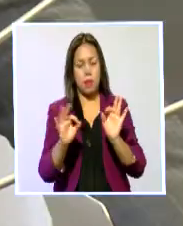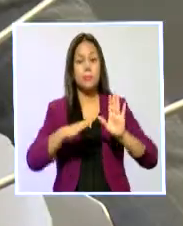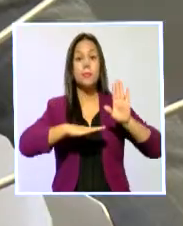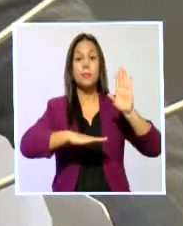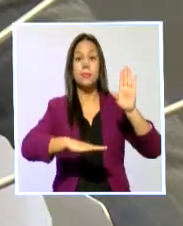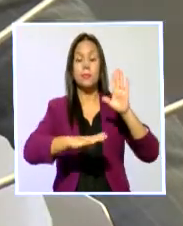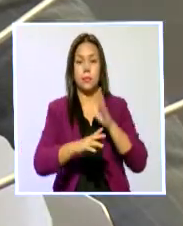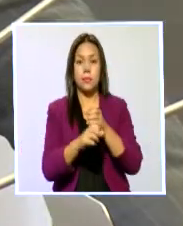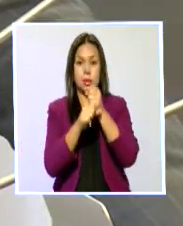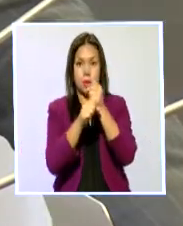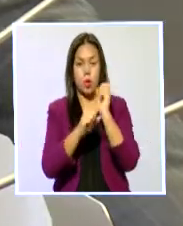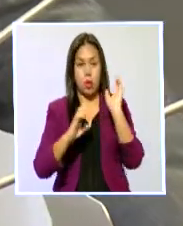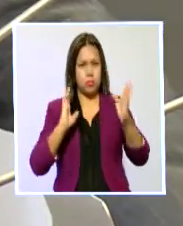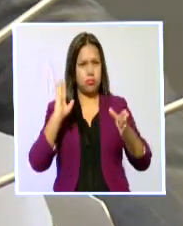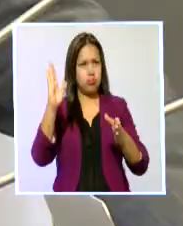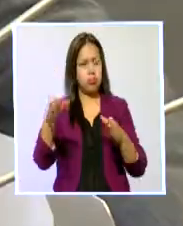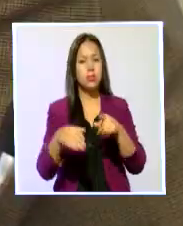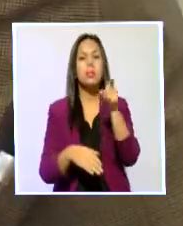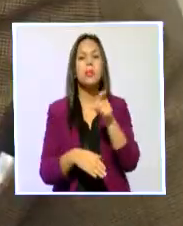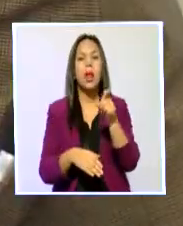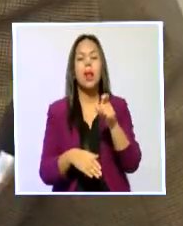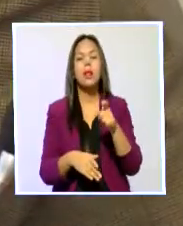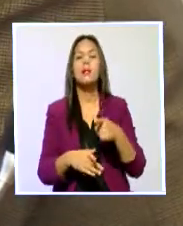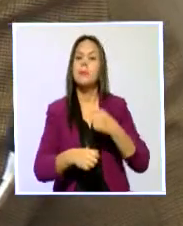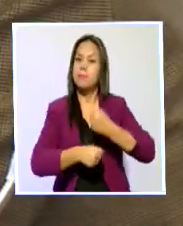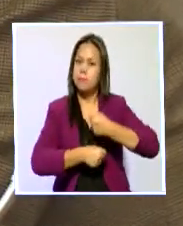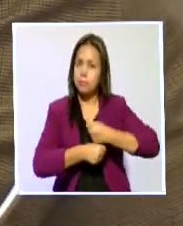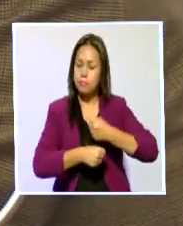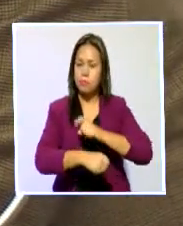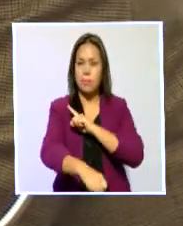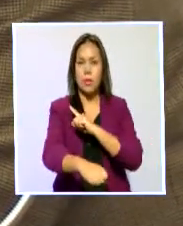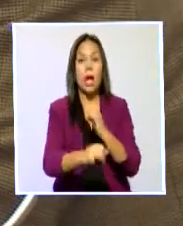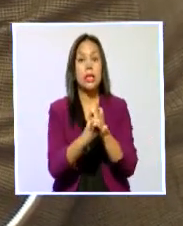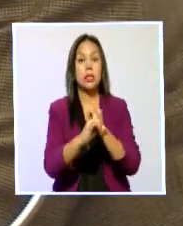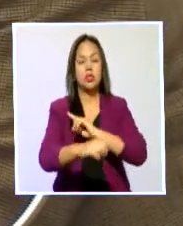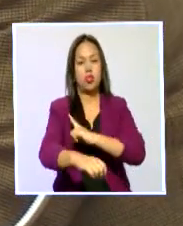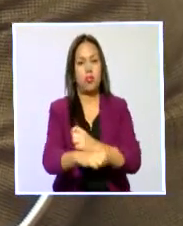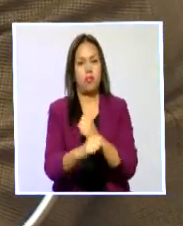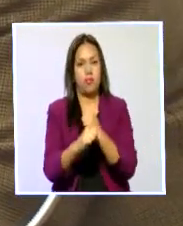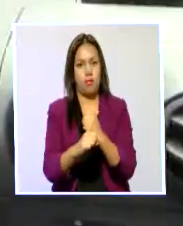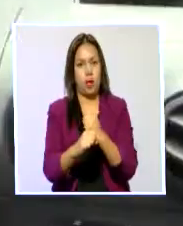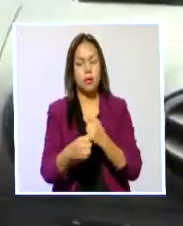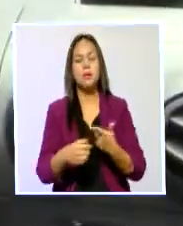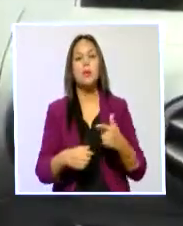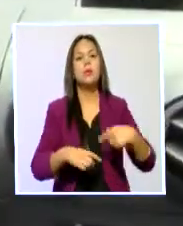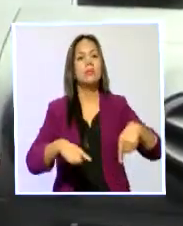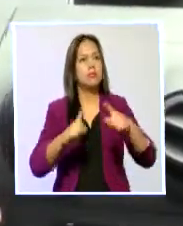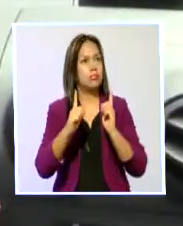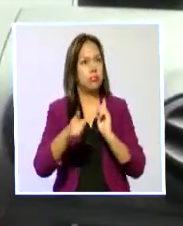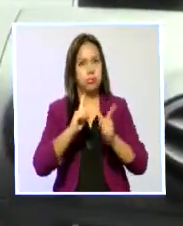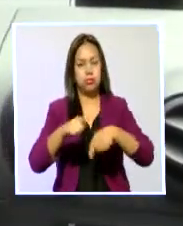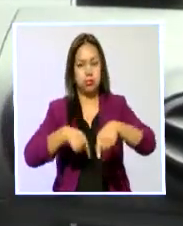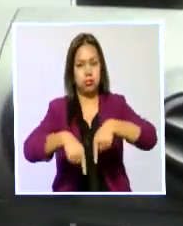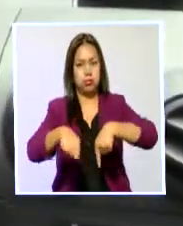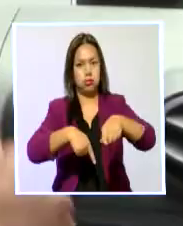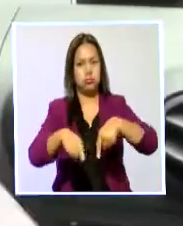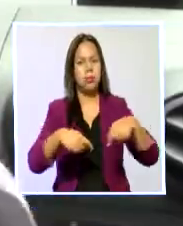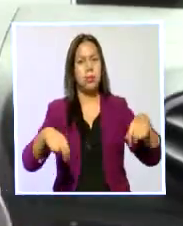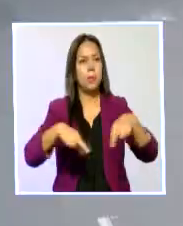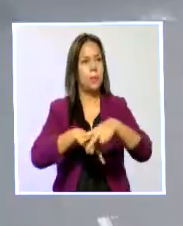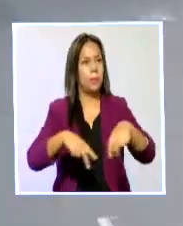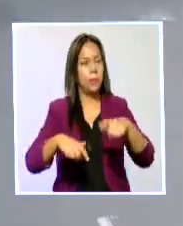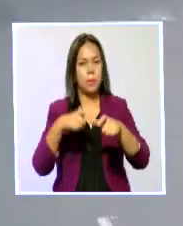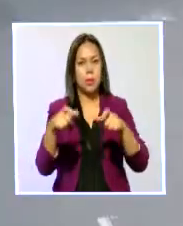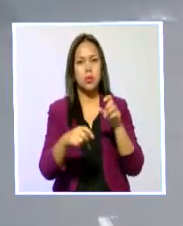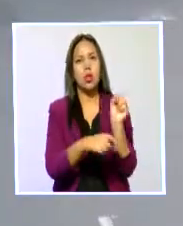Seguridad Vial, explicó que la ANT trabajará en reforzar la institucionalidad, vías, vehículos y usuarios más seguros, así como también la